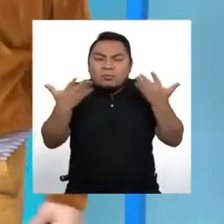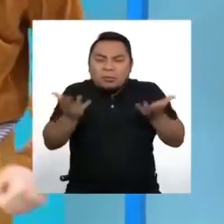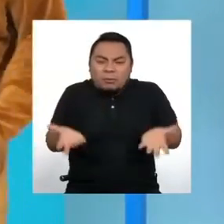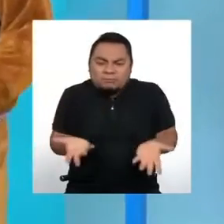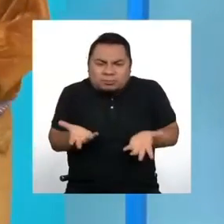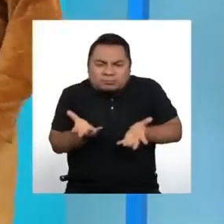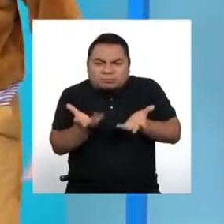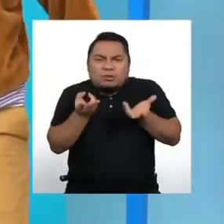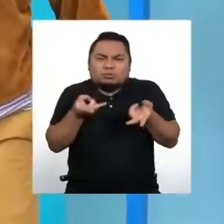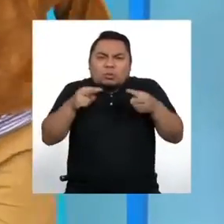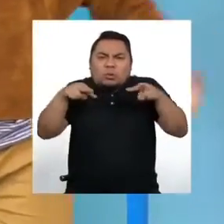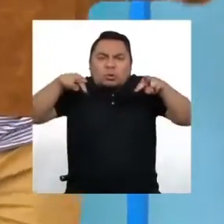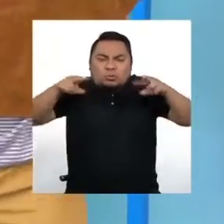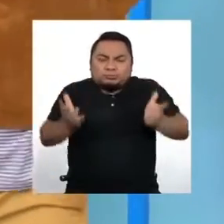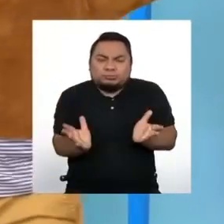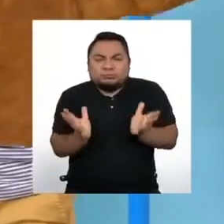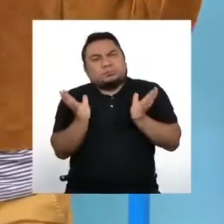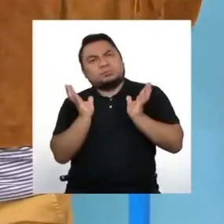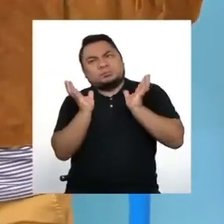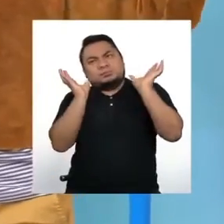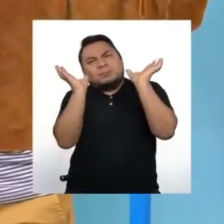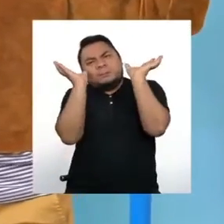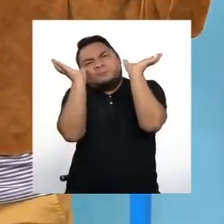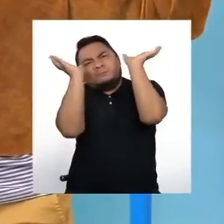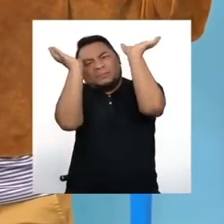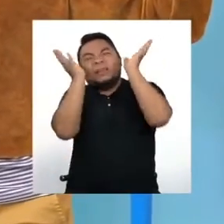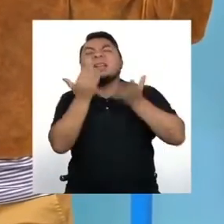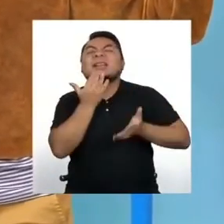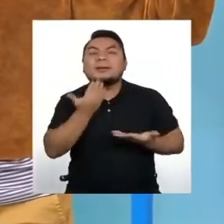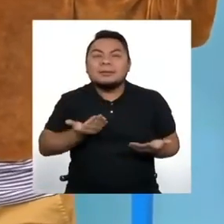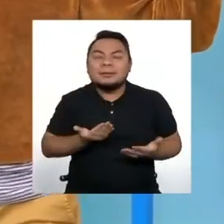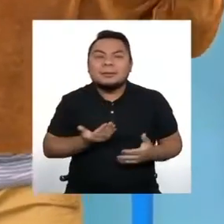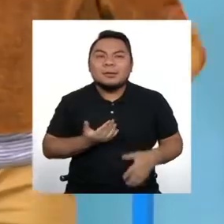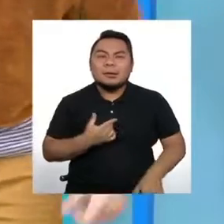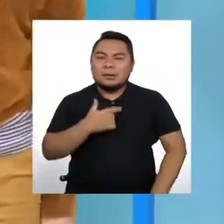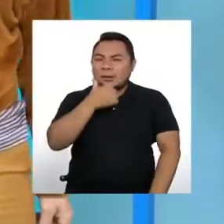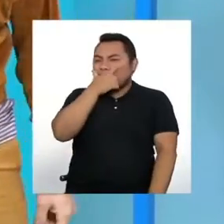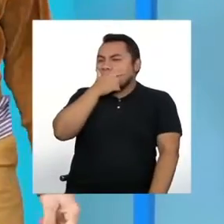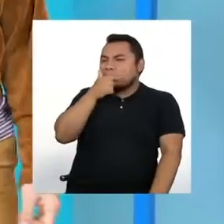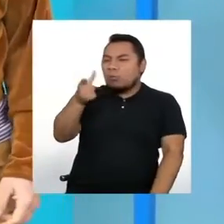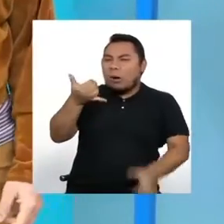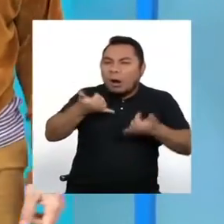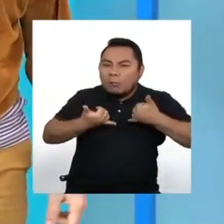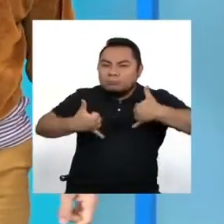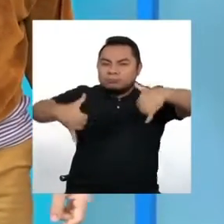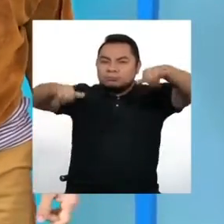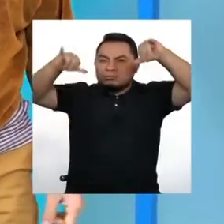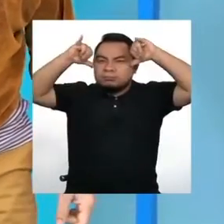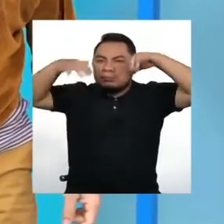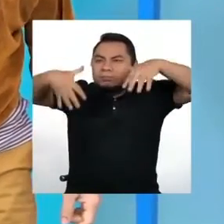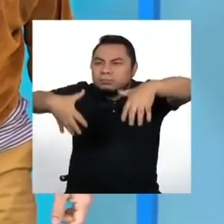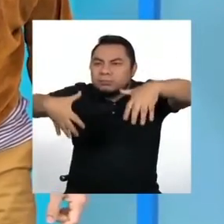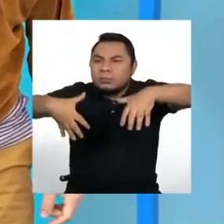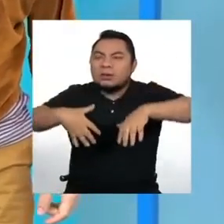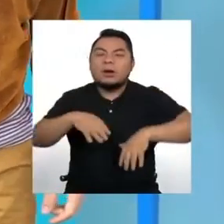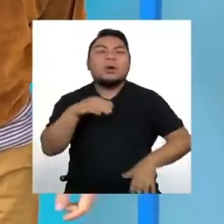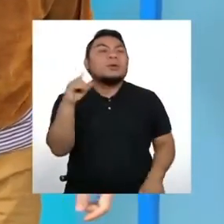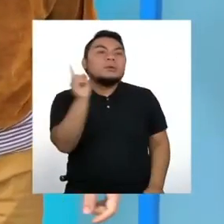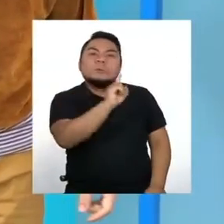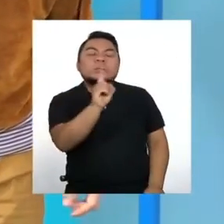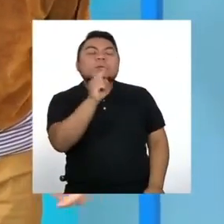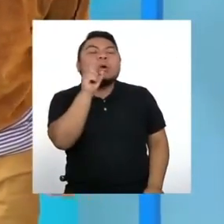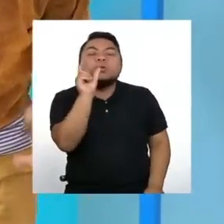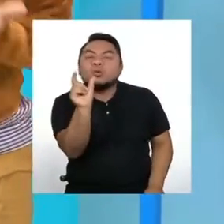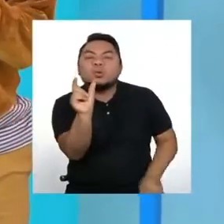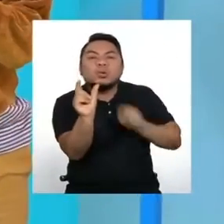las pelotas con papel brillante o ponerle cascabeles. Además, es importante estimular los otros sentidos para que